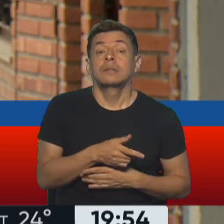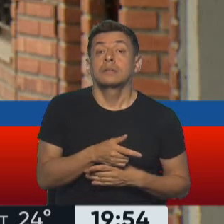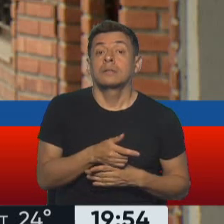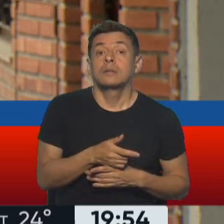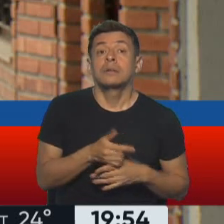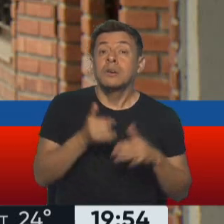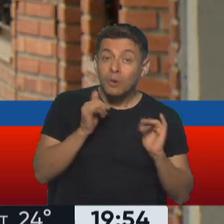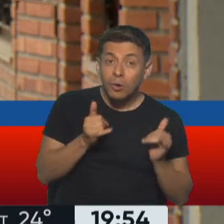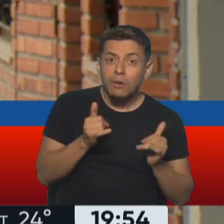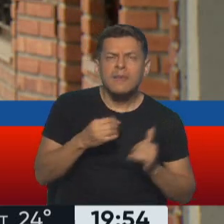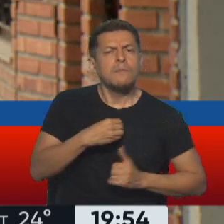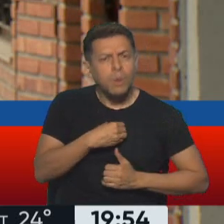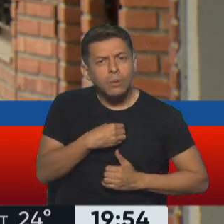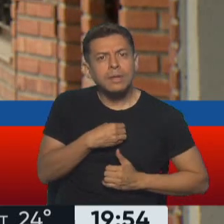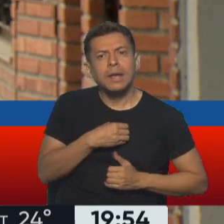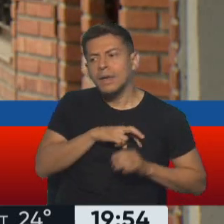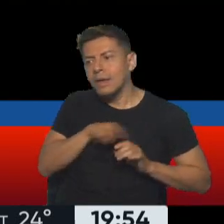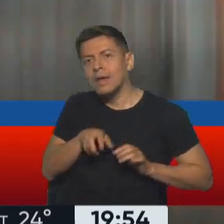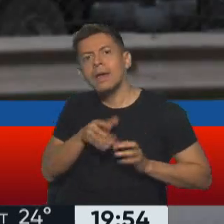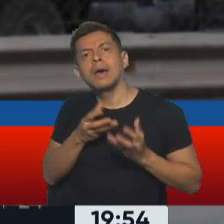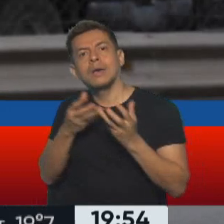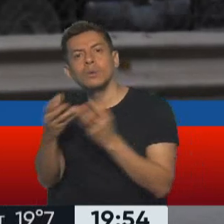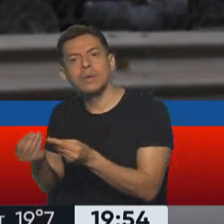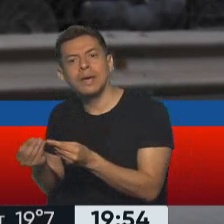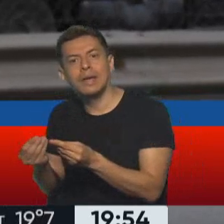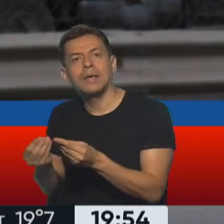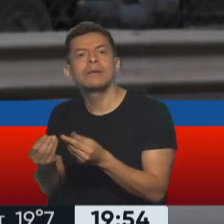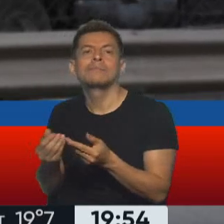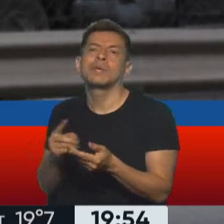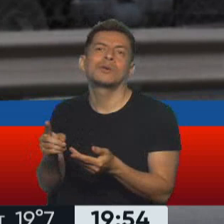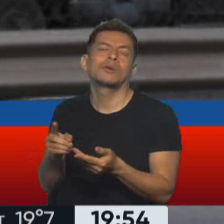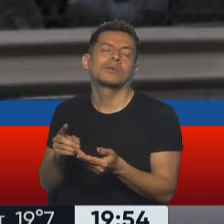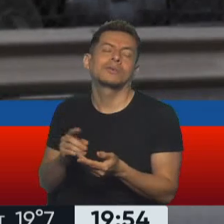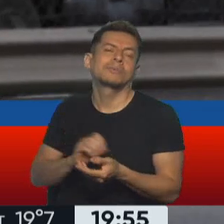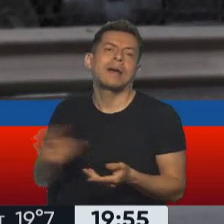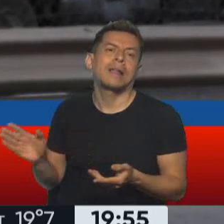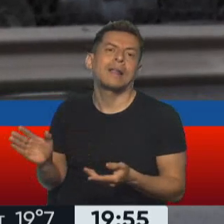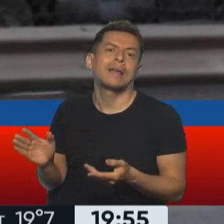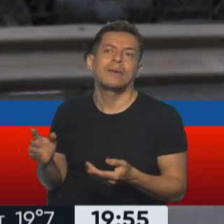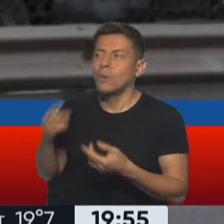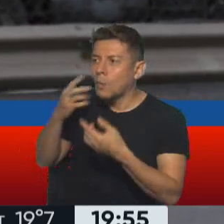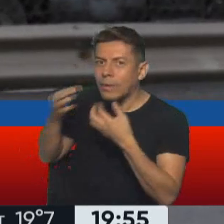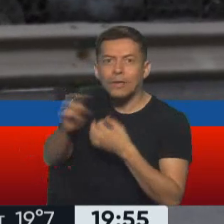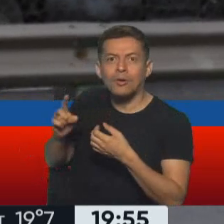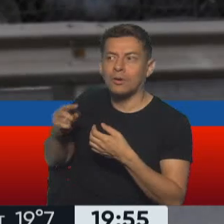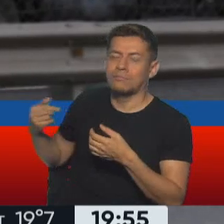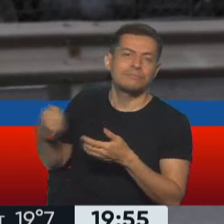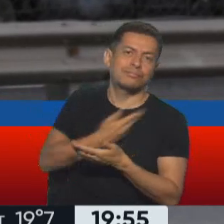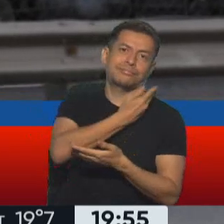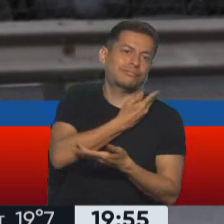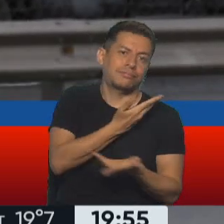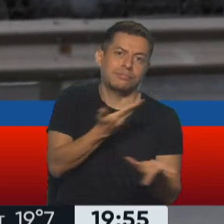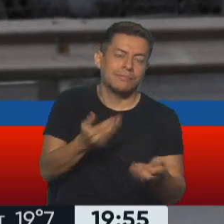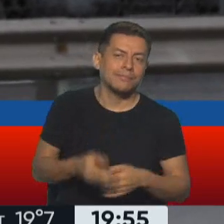bien intencionadamente para ayudar pero lo hacen de una forma realmente insegura y que lo lleva a la muerte si